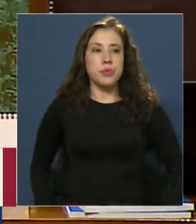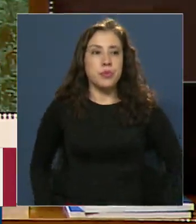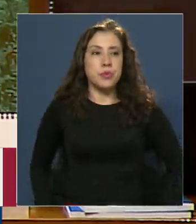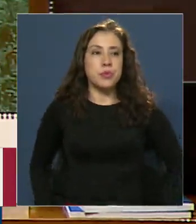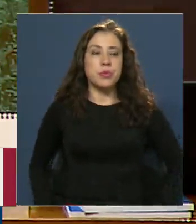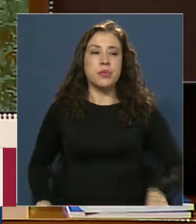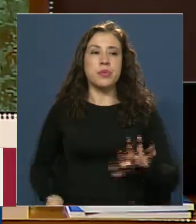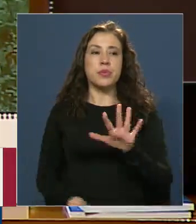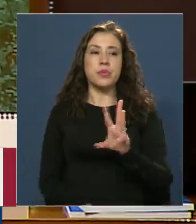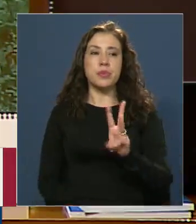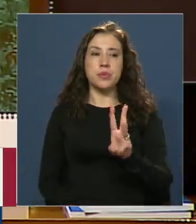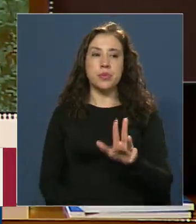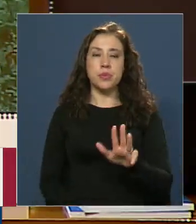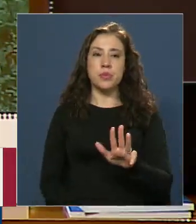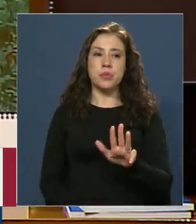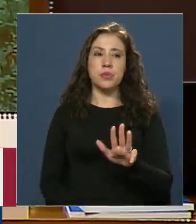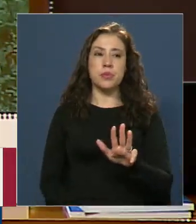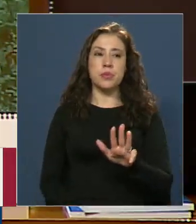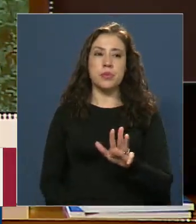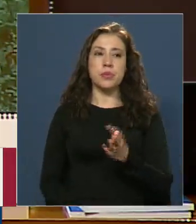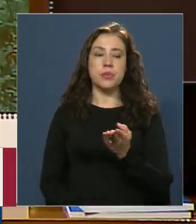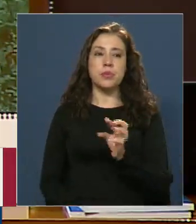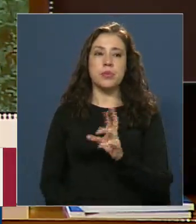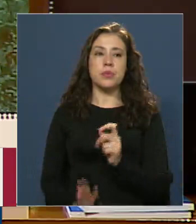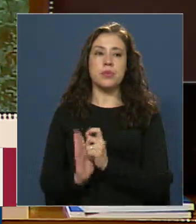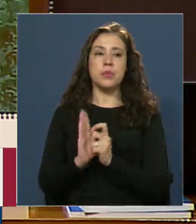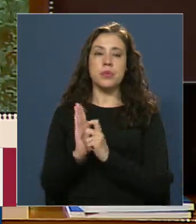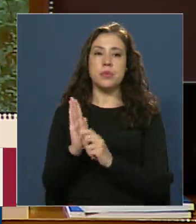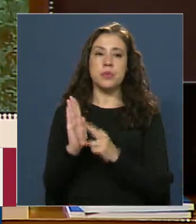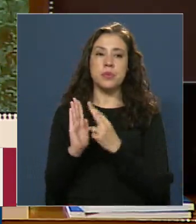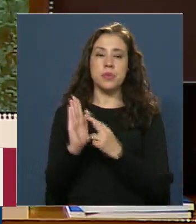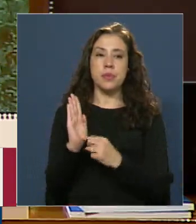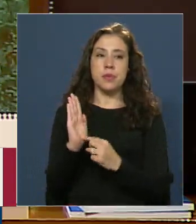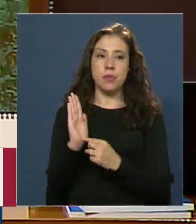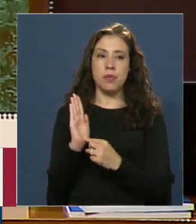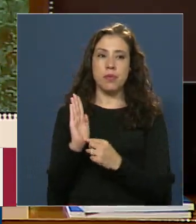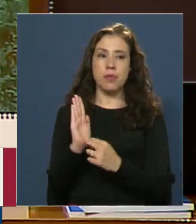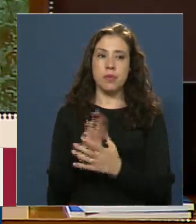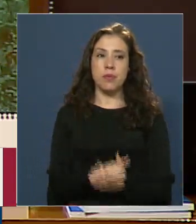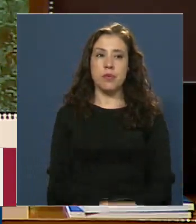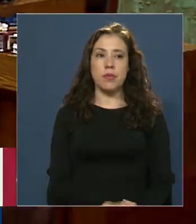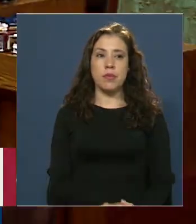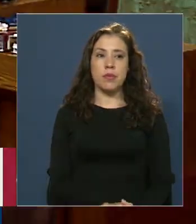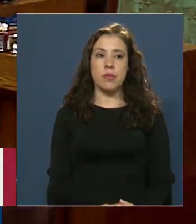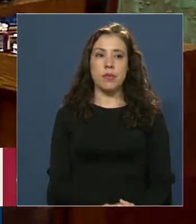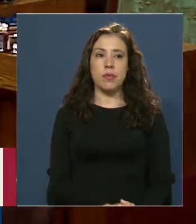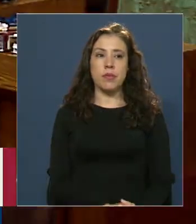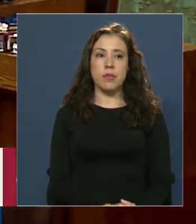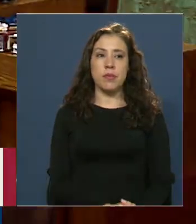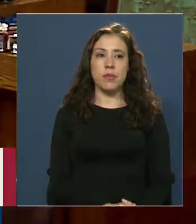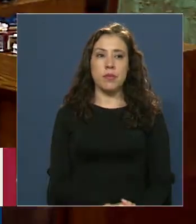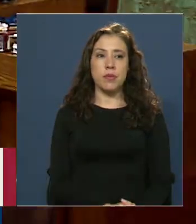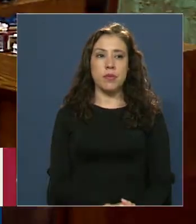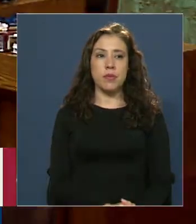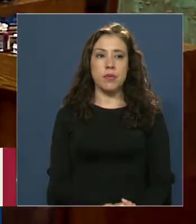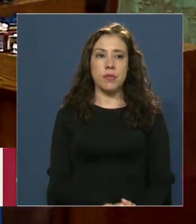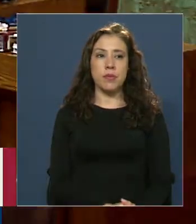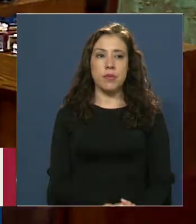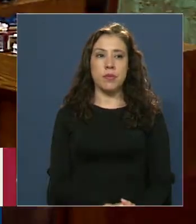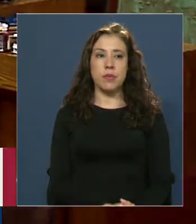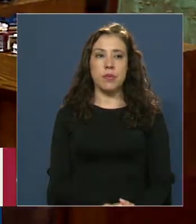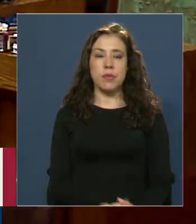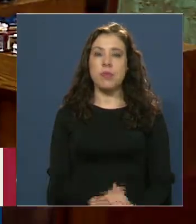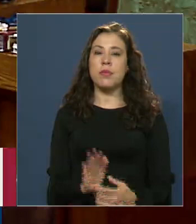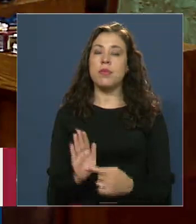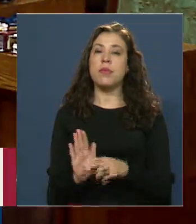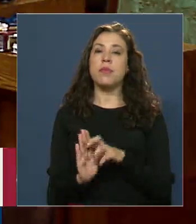539, para lo que le solicito al señor prosecretario de lectura su parte dispositiva. Presidenta, la propuesta